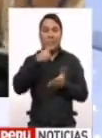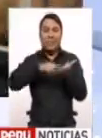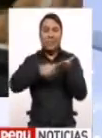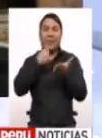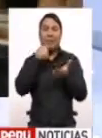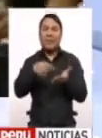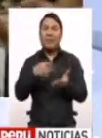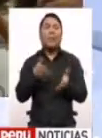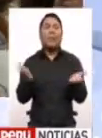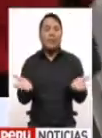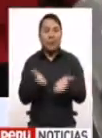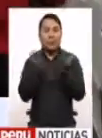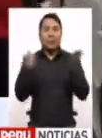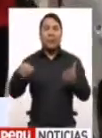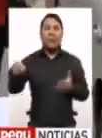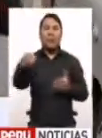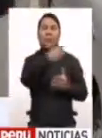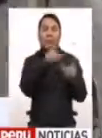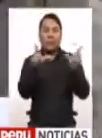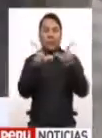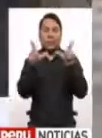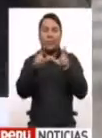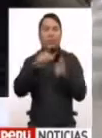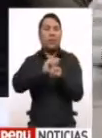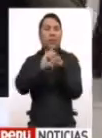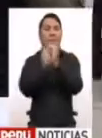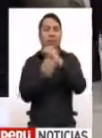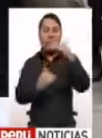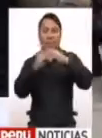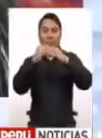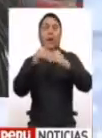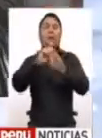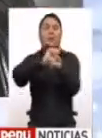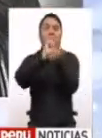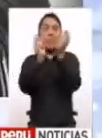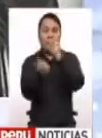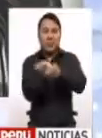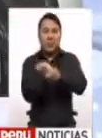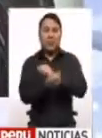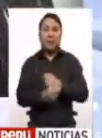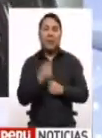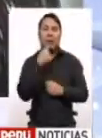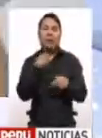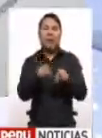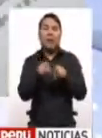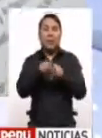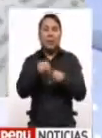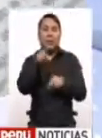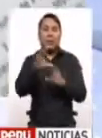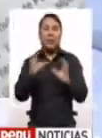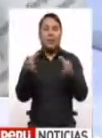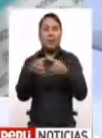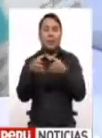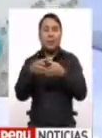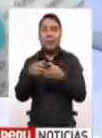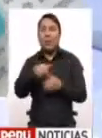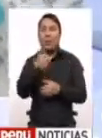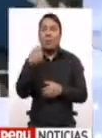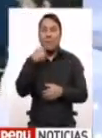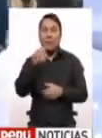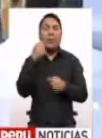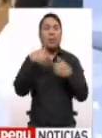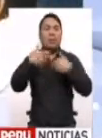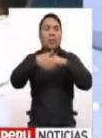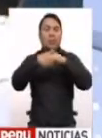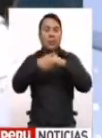mantengan vigente el único documento que los identifica cabalmente. De otro lado, el organismo registral saludó la norma de simplificación de